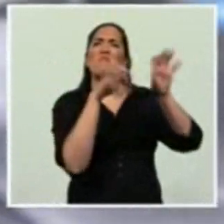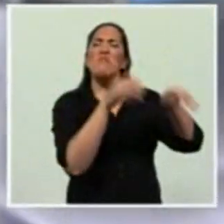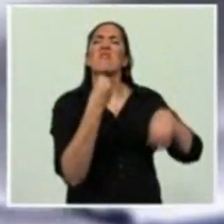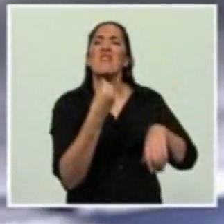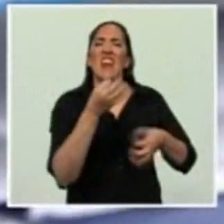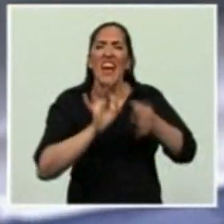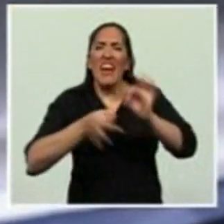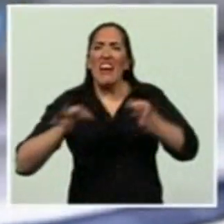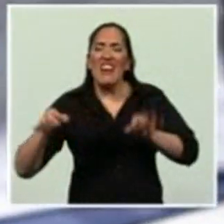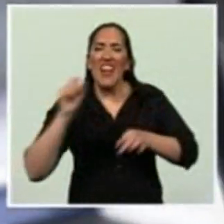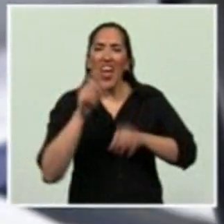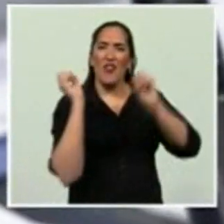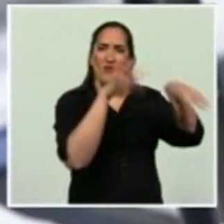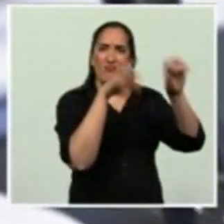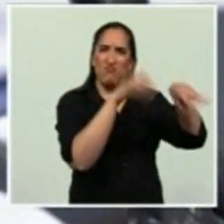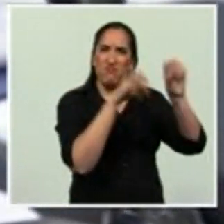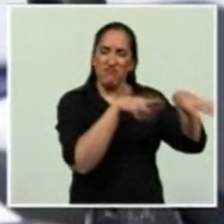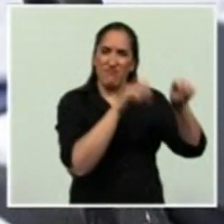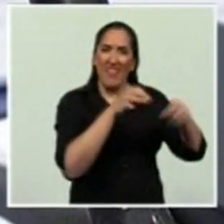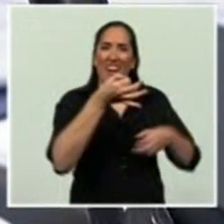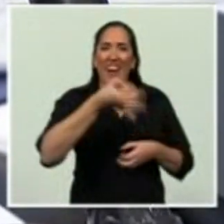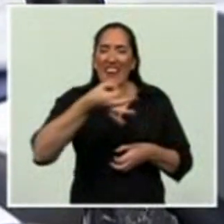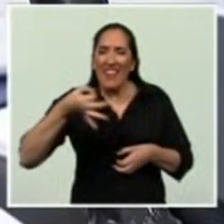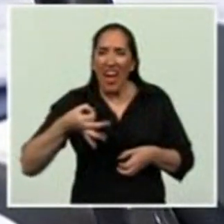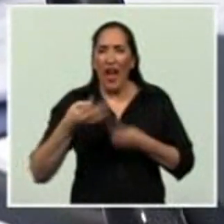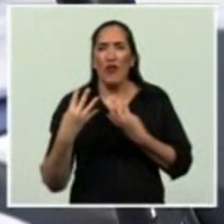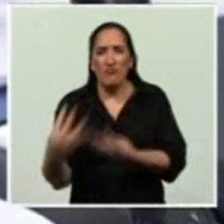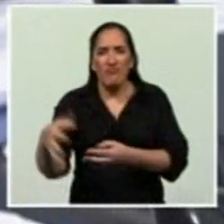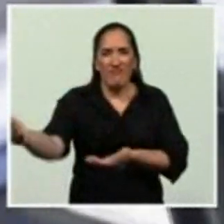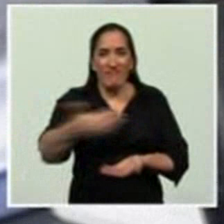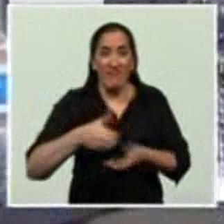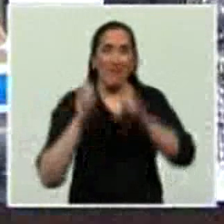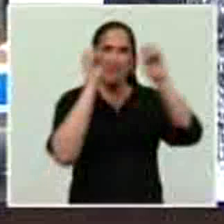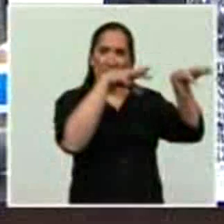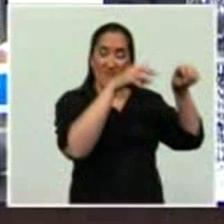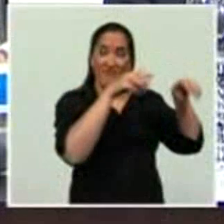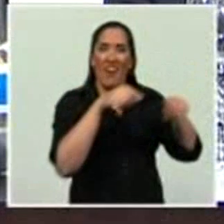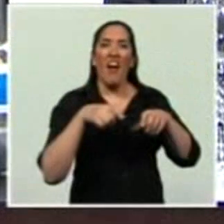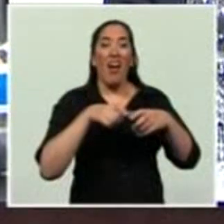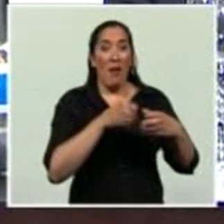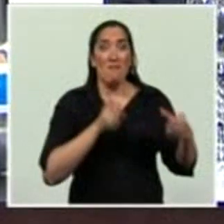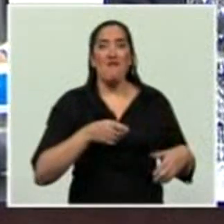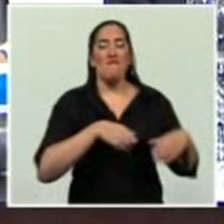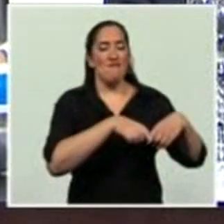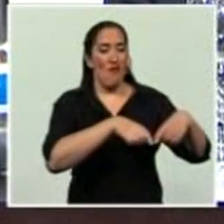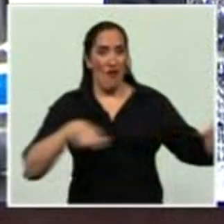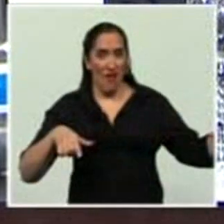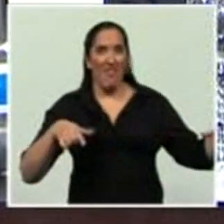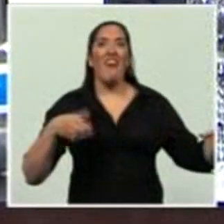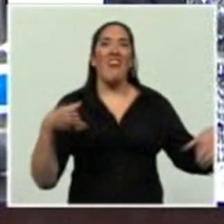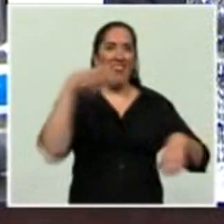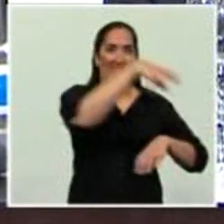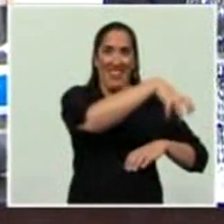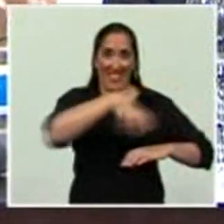apellido sino granero por granario porque ahí vamos a meter granos Y entonces vamos a transportar en estas tolvas eh los